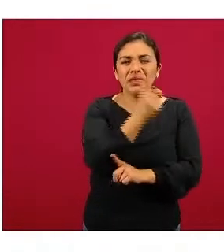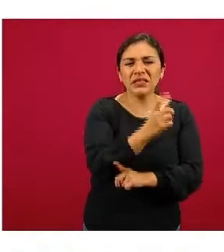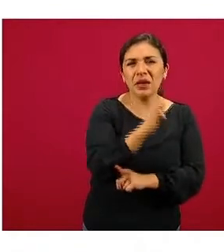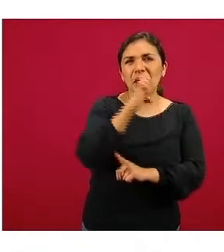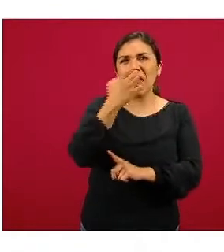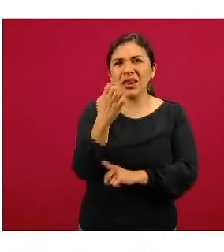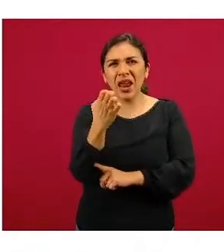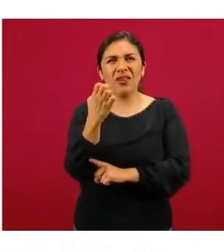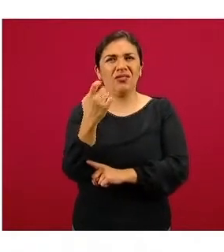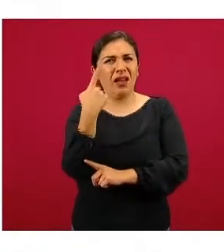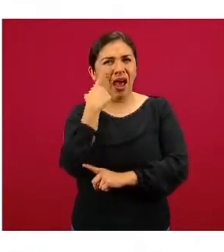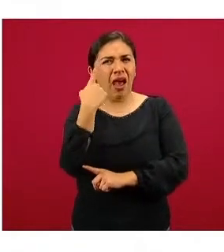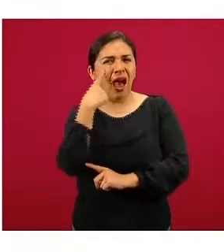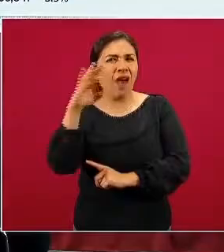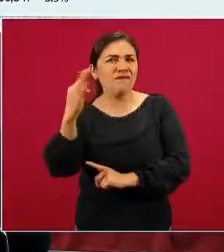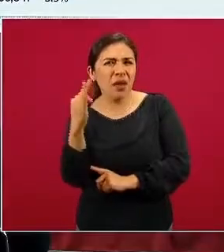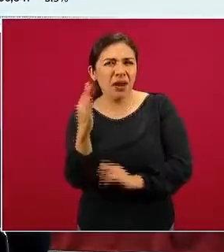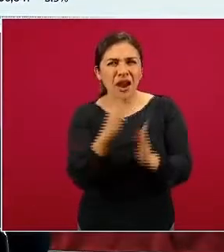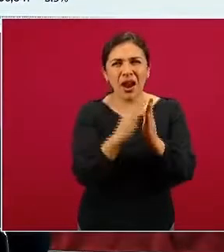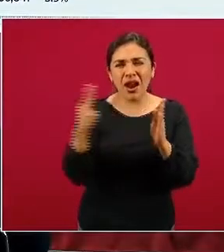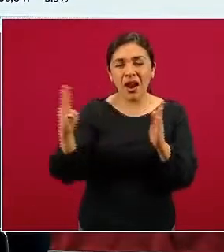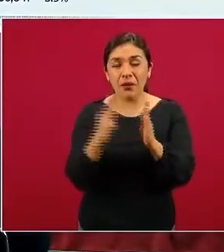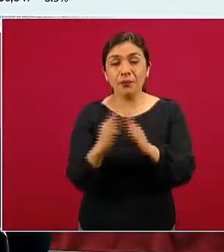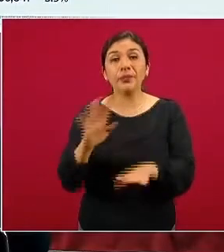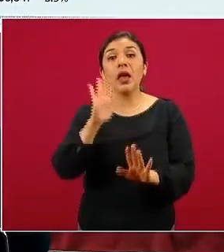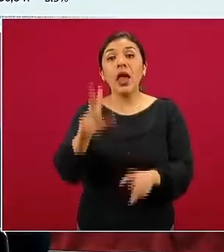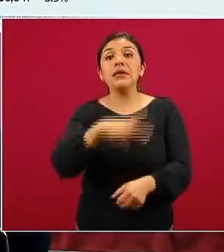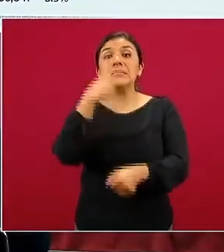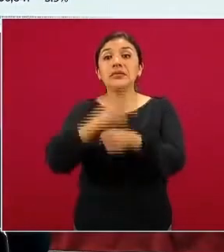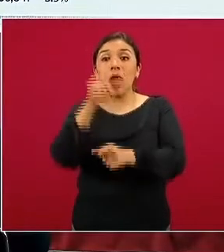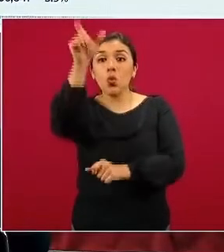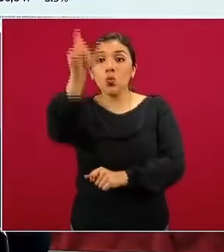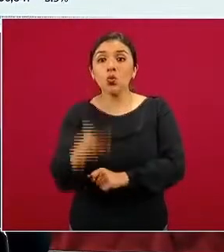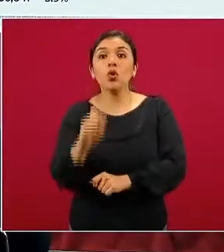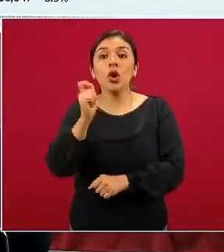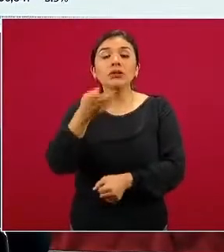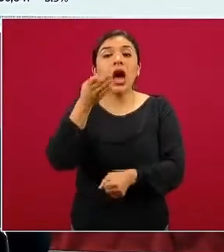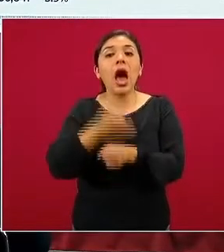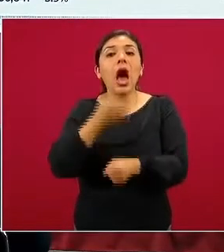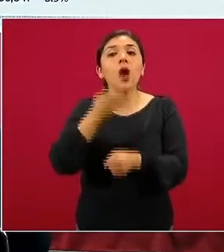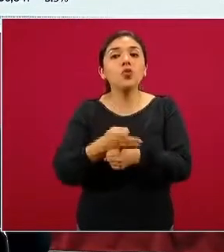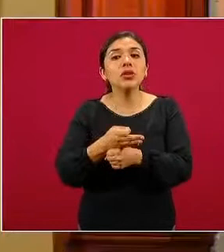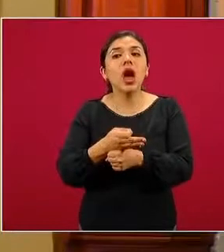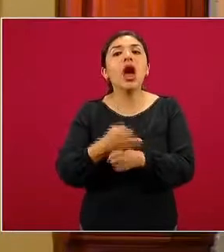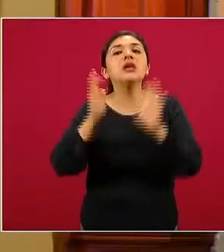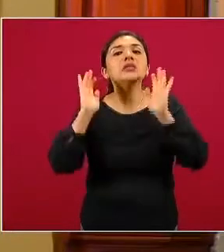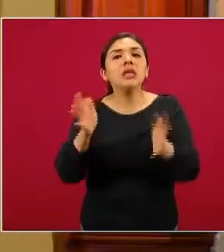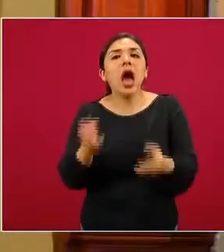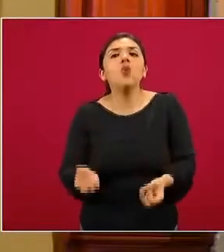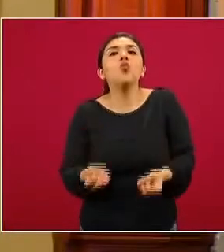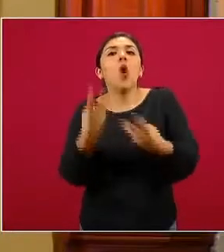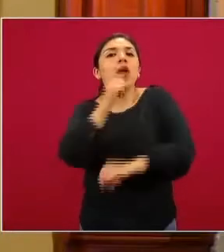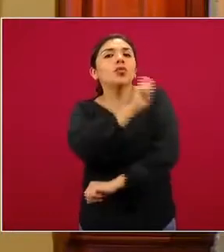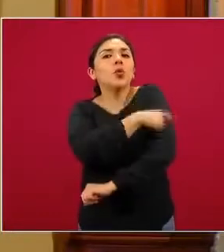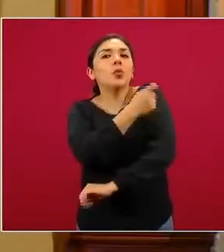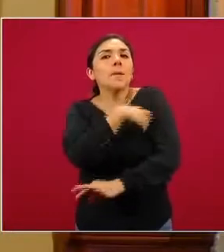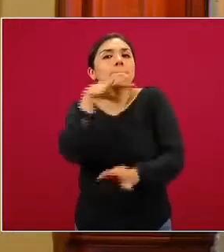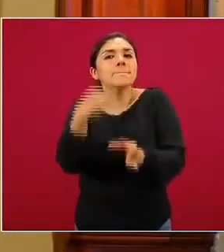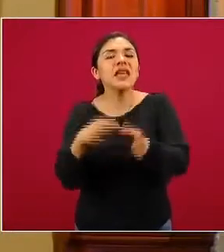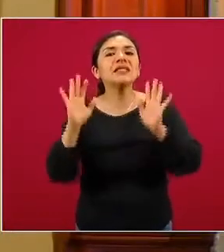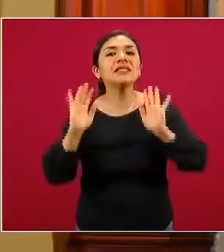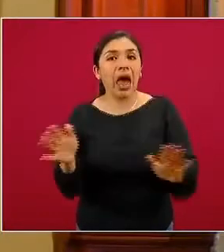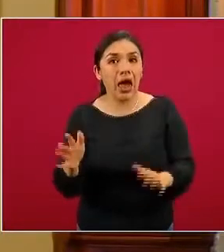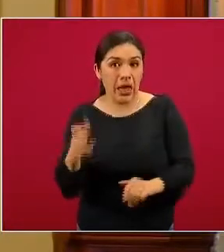los primeros de febrero. Y bueno, la segunda columna es precisamente la que vamos a estar actualizando semana con